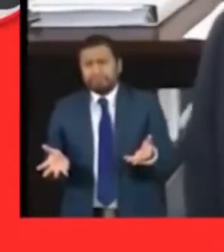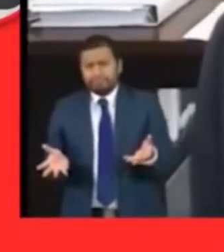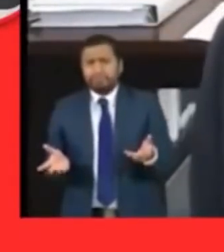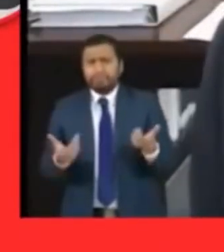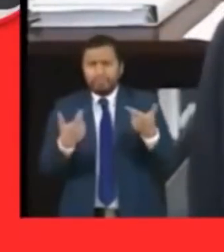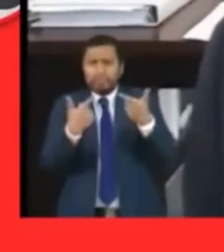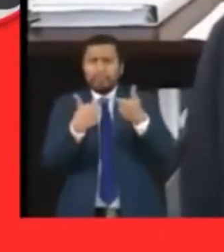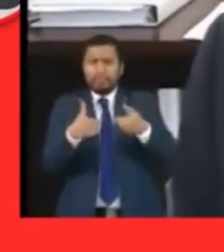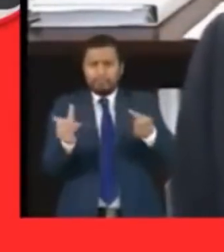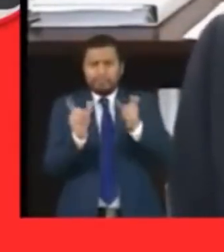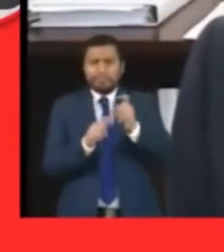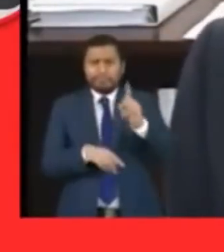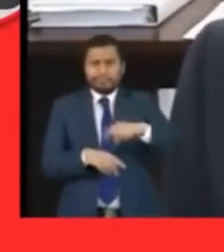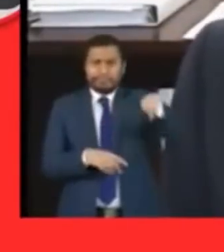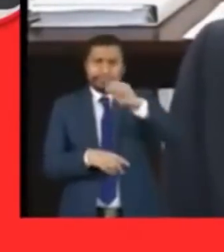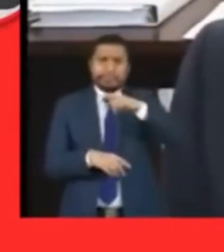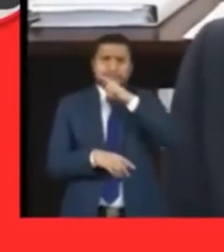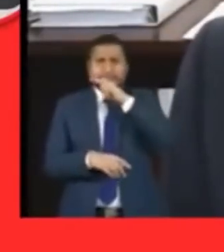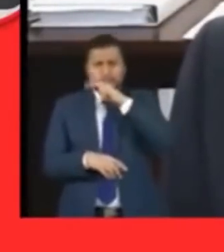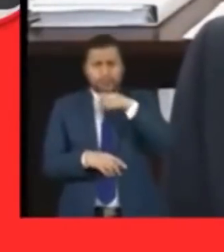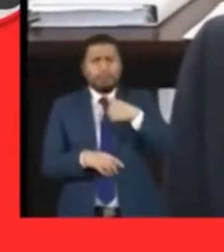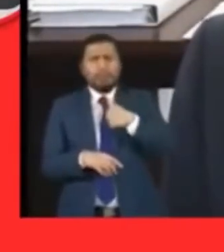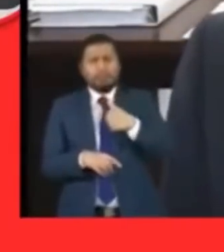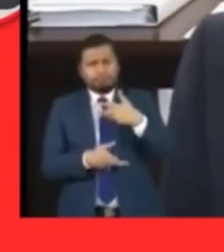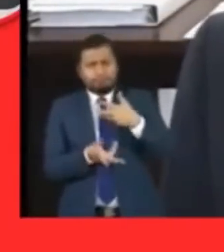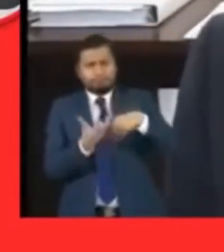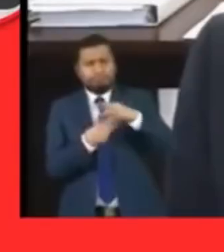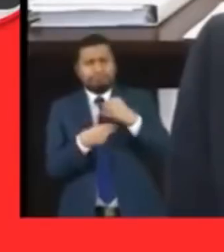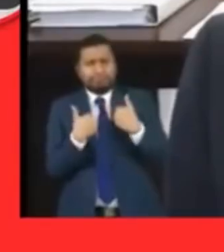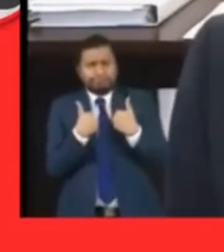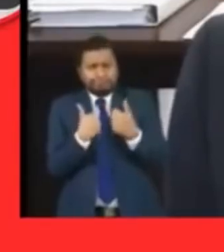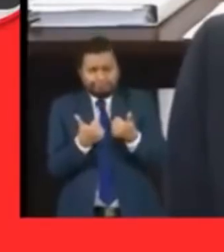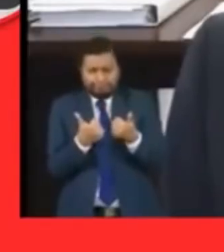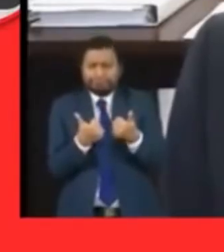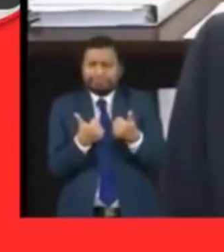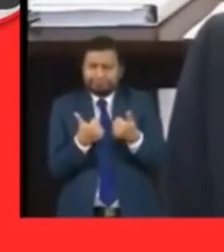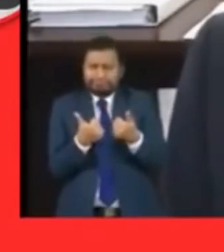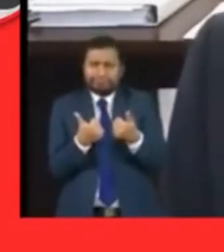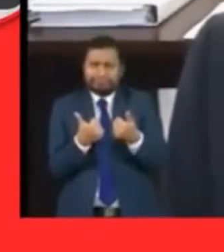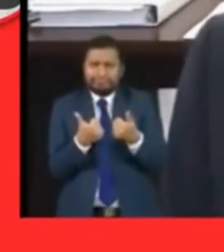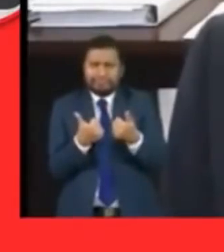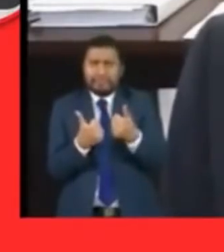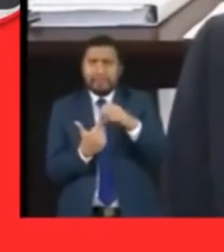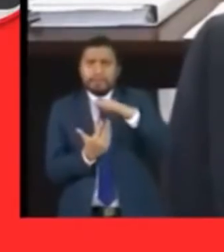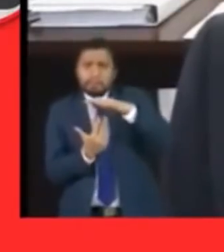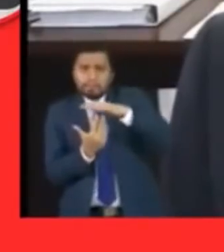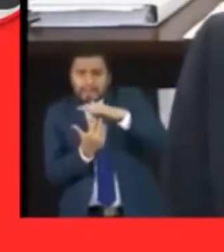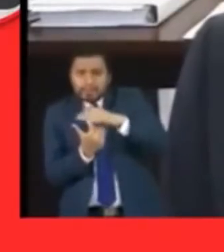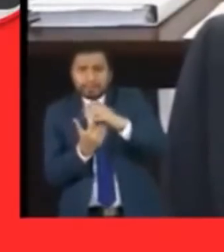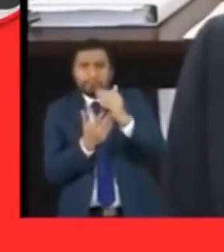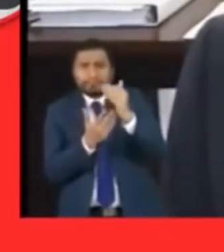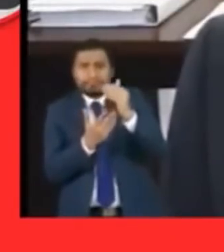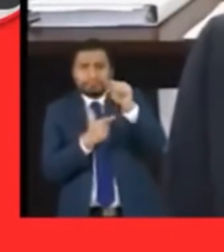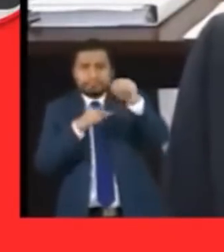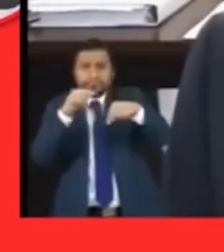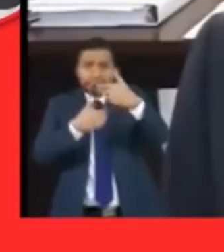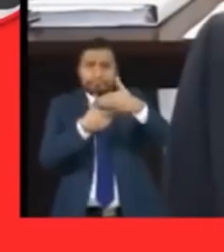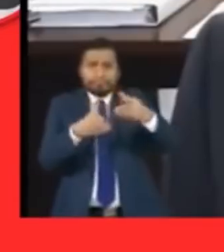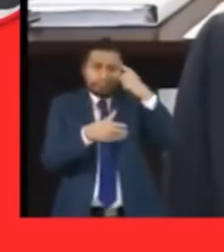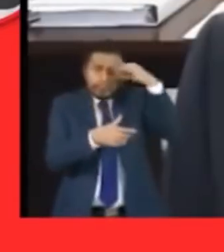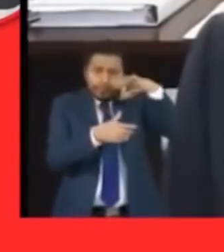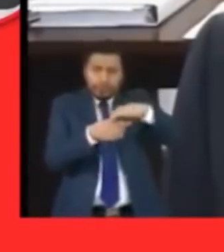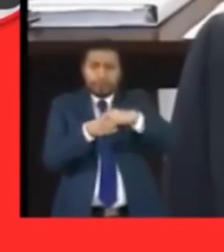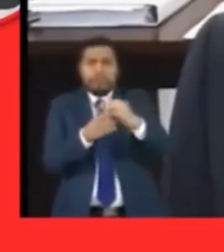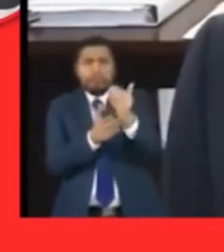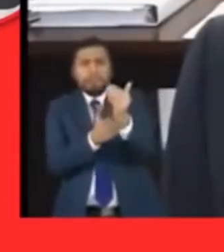agrupación civil que hoy nos hizo esta petición. Es grave el antecedente que haya menos casillas, pero hay que ser objetivos y